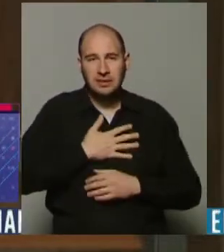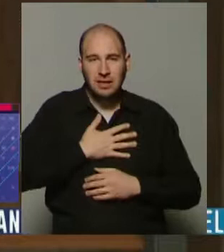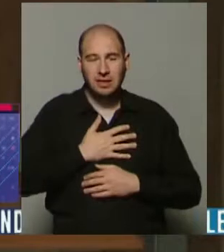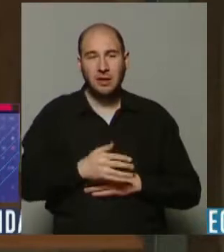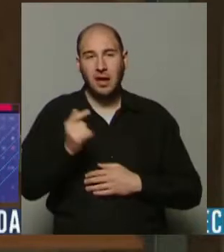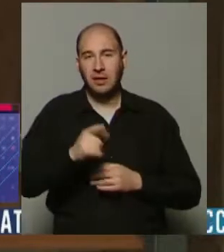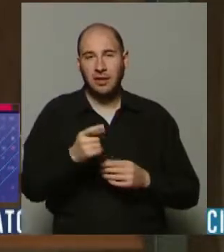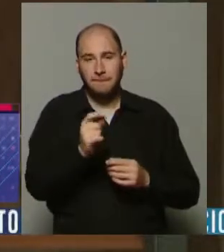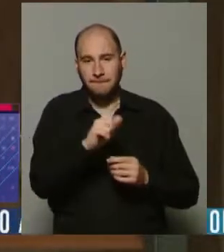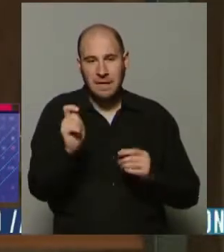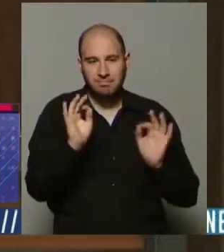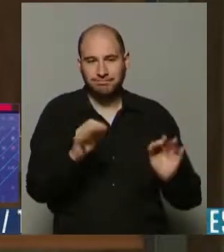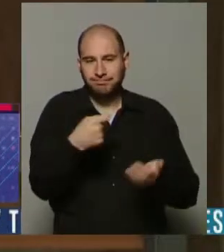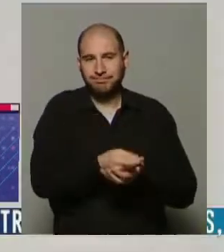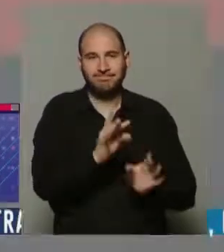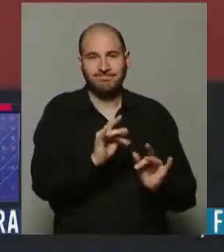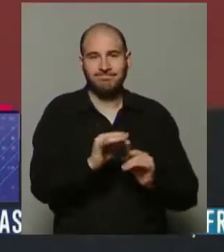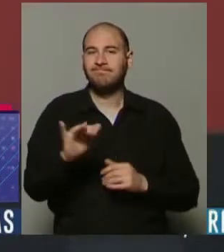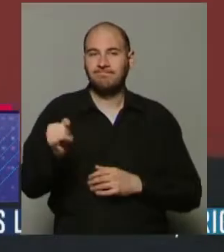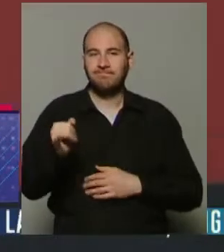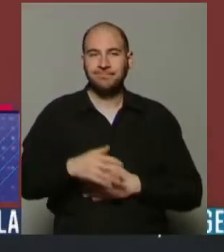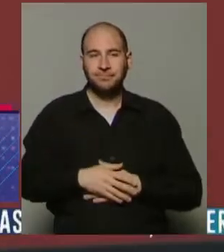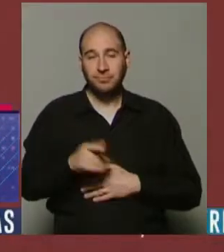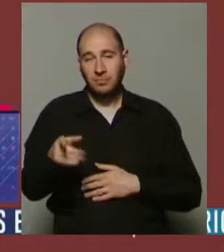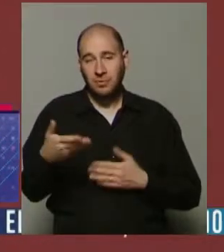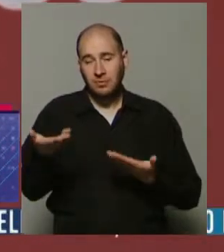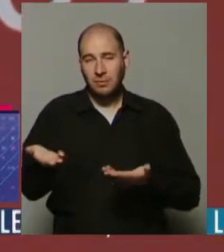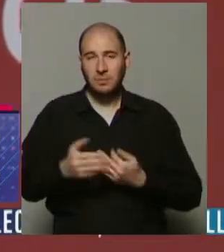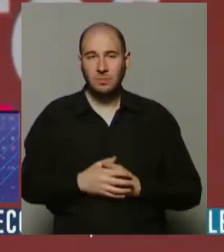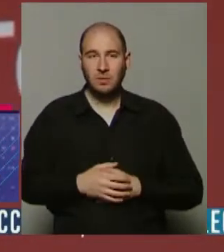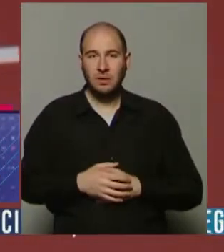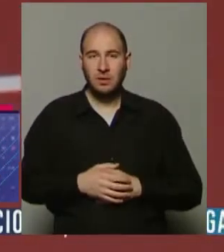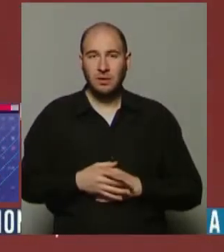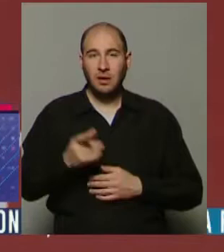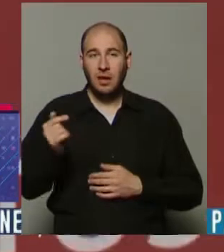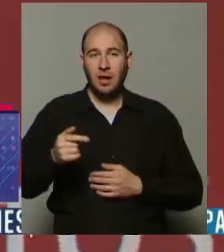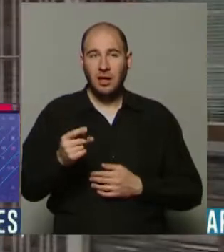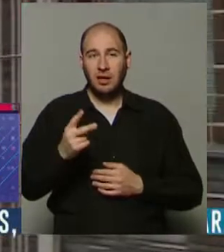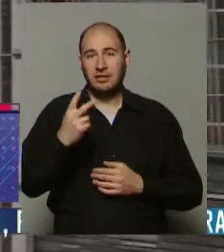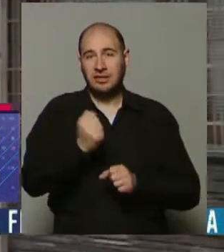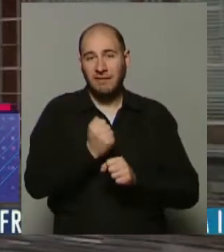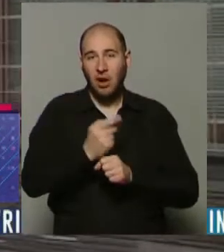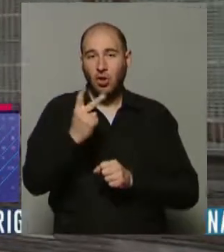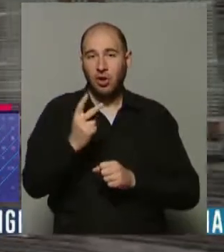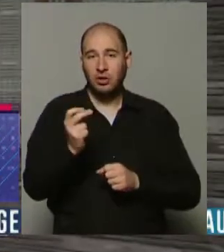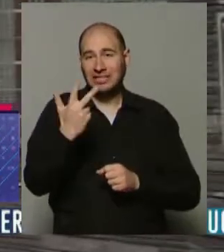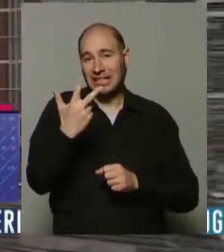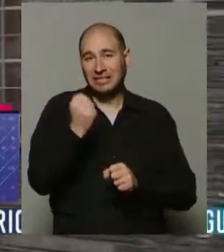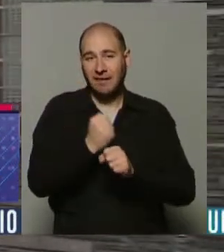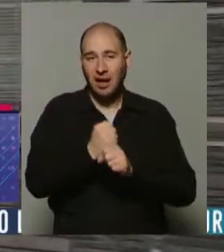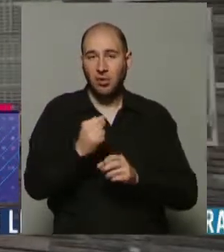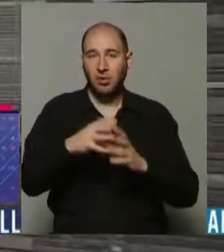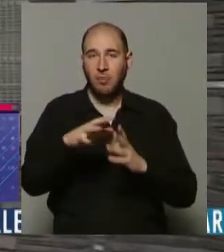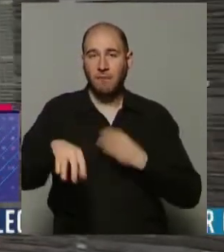cuesta llegar a fin de mes, básicamente. Totalmente, esa es la idea, es decir, uno puede cubrir con 2 trabajos o con 3 empleos en el